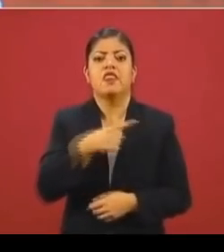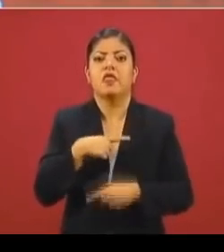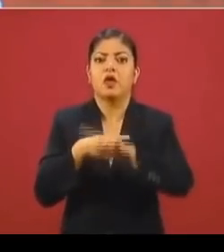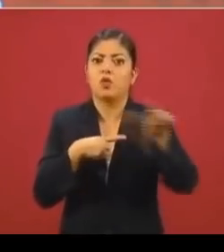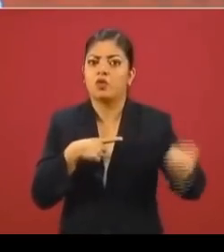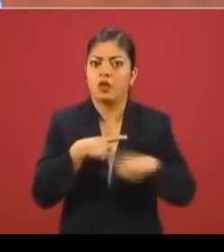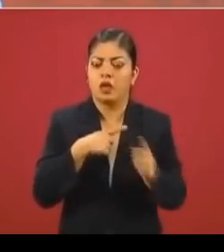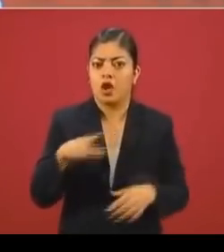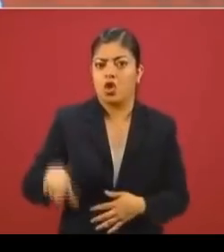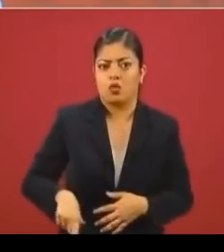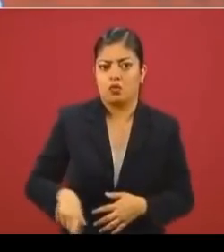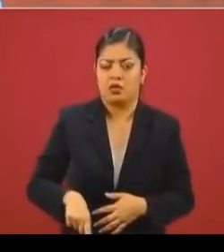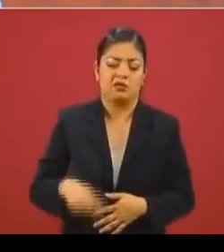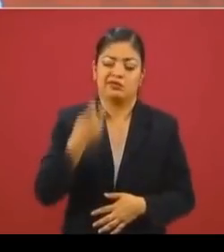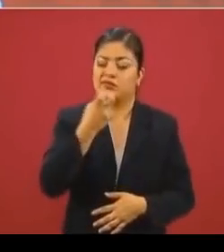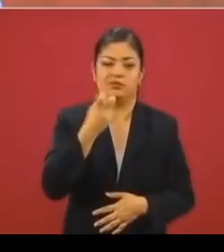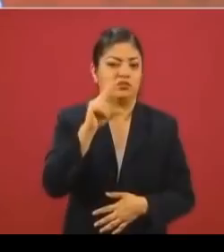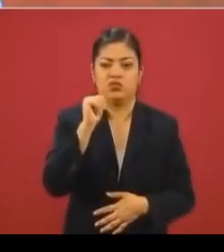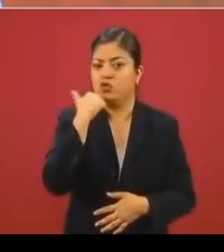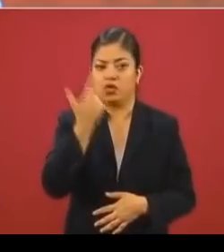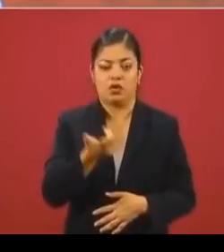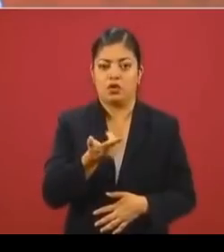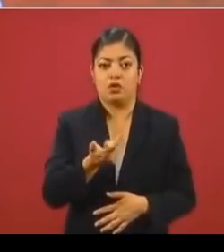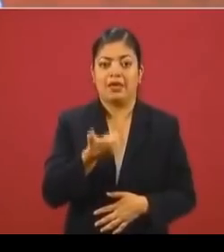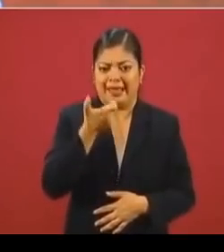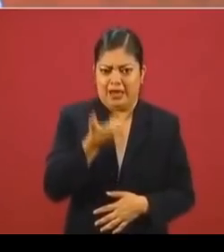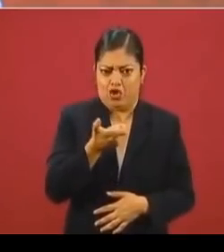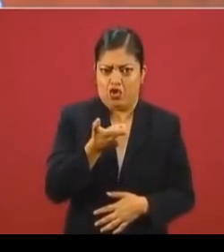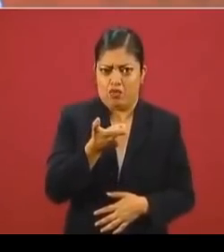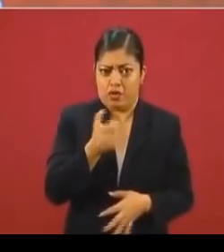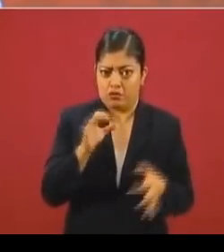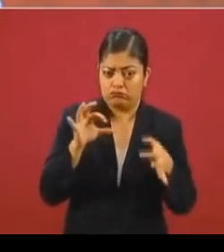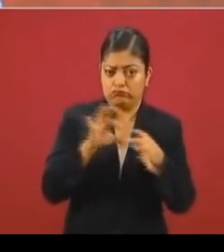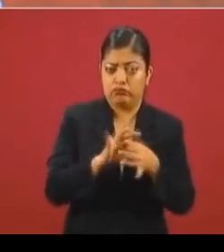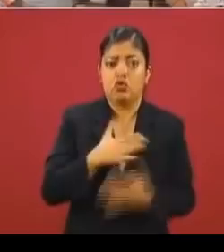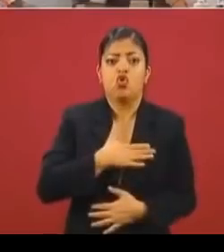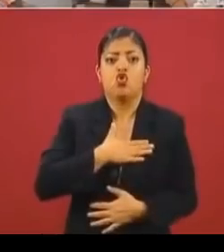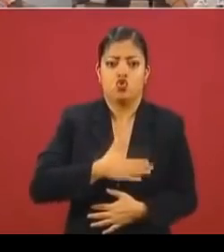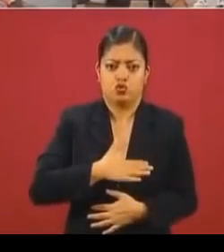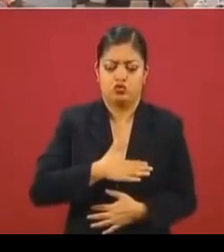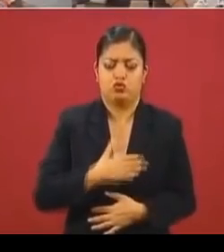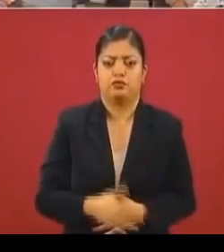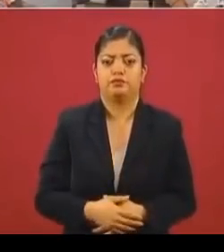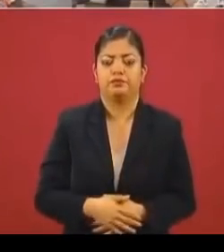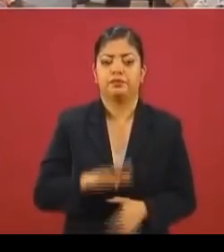Entonces, eso no es economía con justicia. Lo otro,